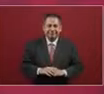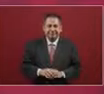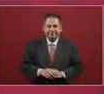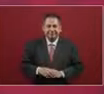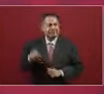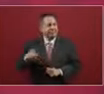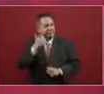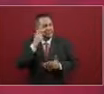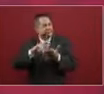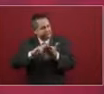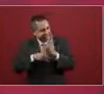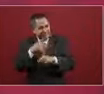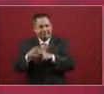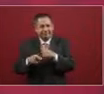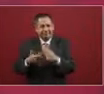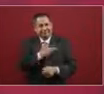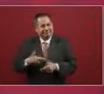quiere reelegirse.